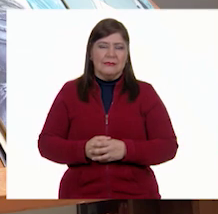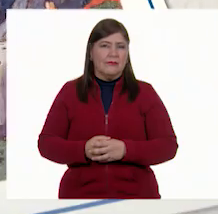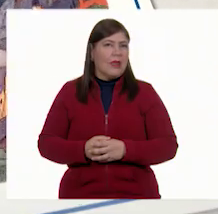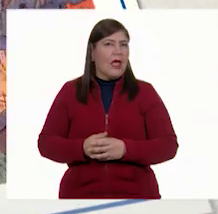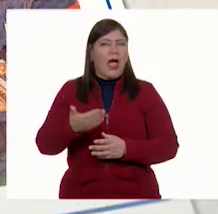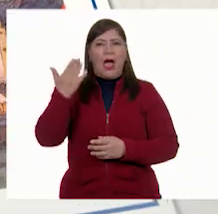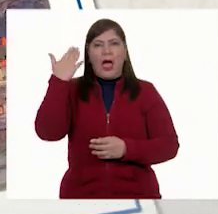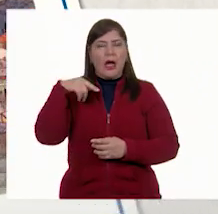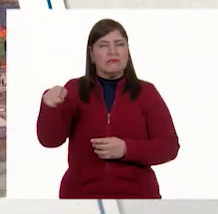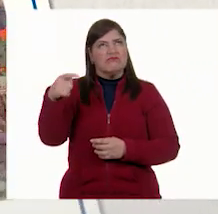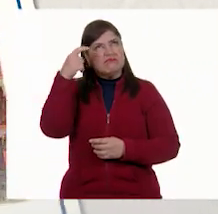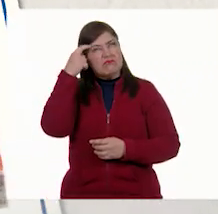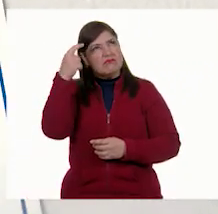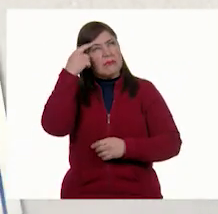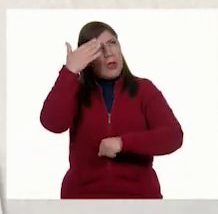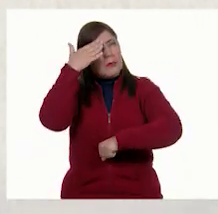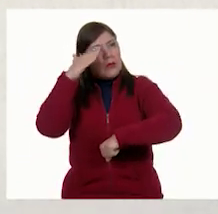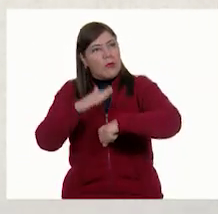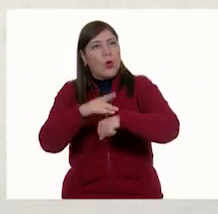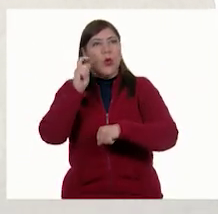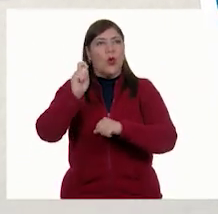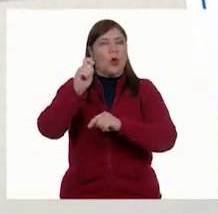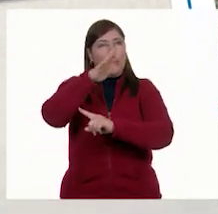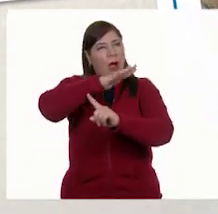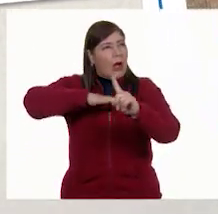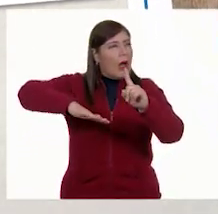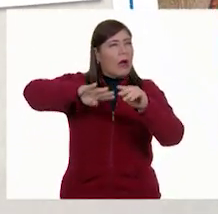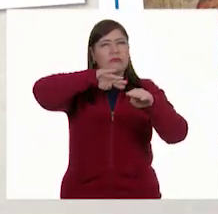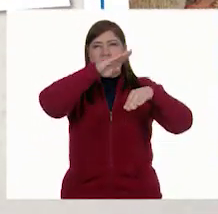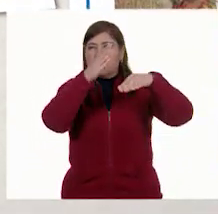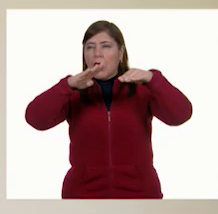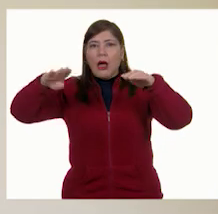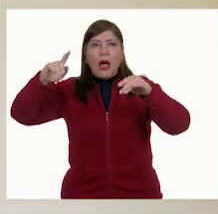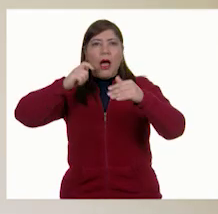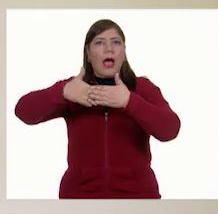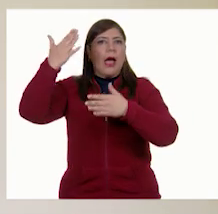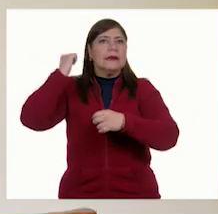Nunca se borró de su memoria la fisonomía del paisaje de aquellos años.